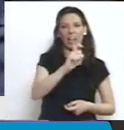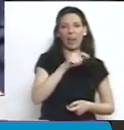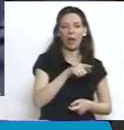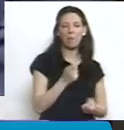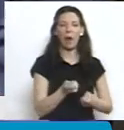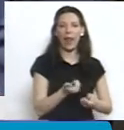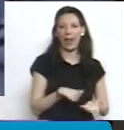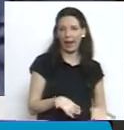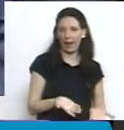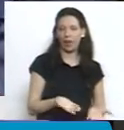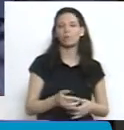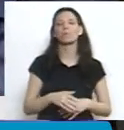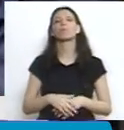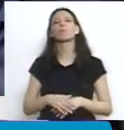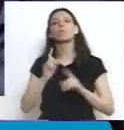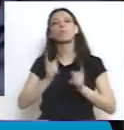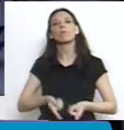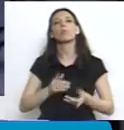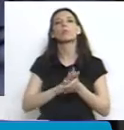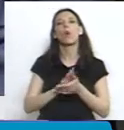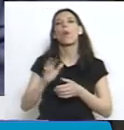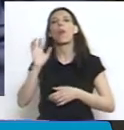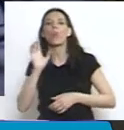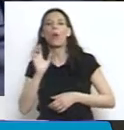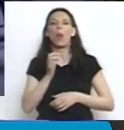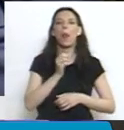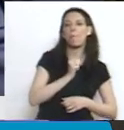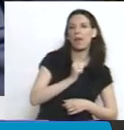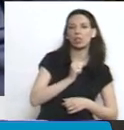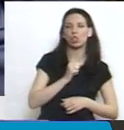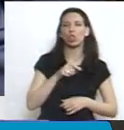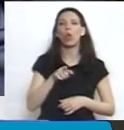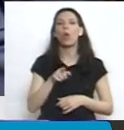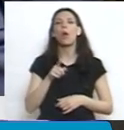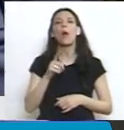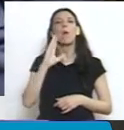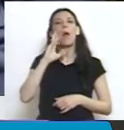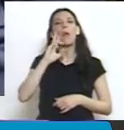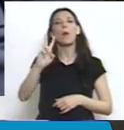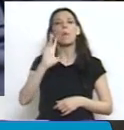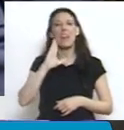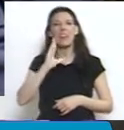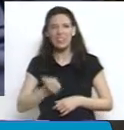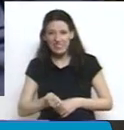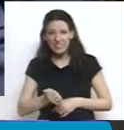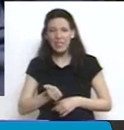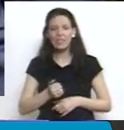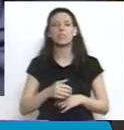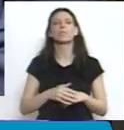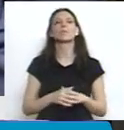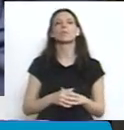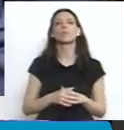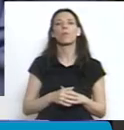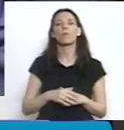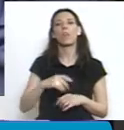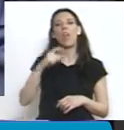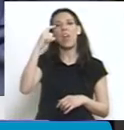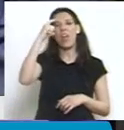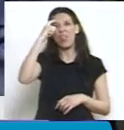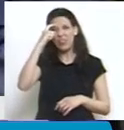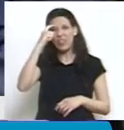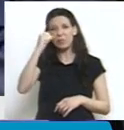El tipo de cambio que se calcula para el 2016 en 10 pesos